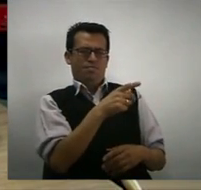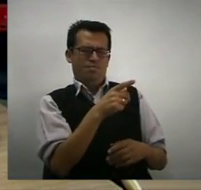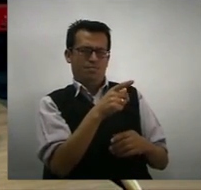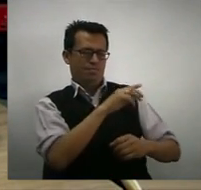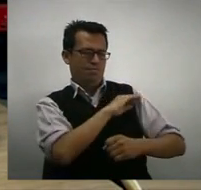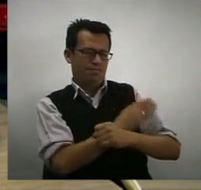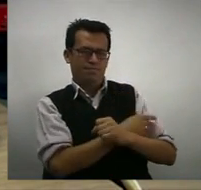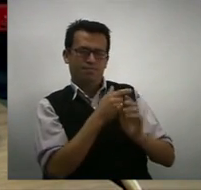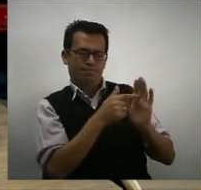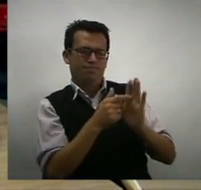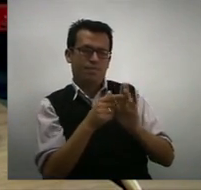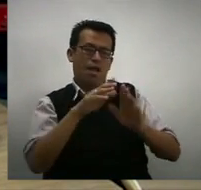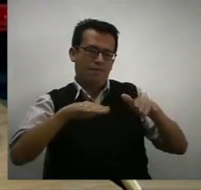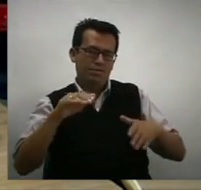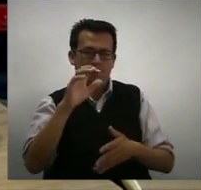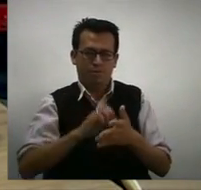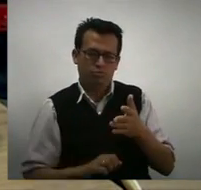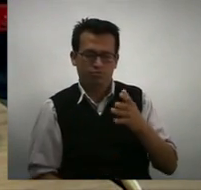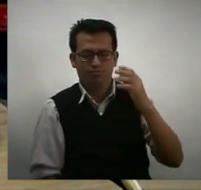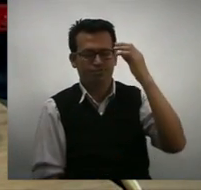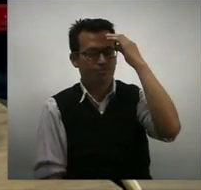de 7 minutos, a veces menos.